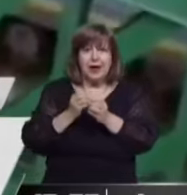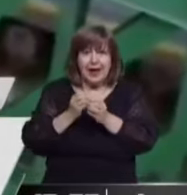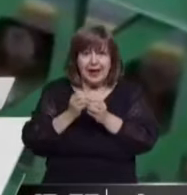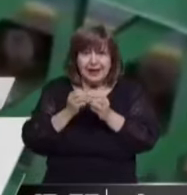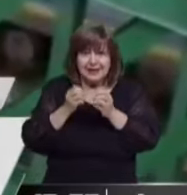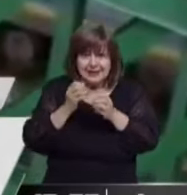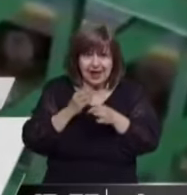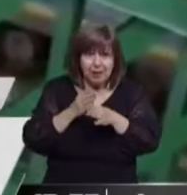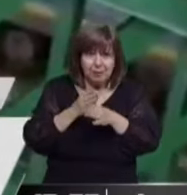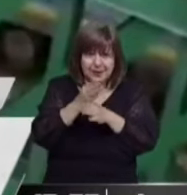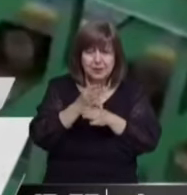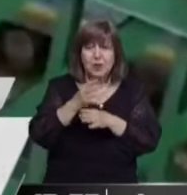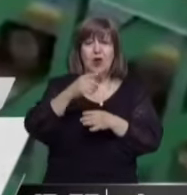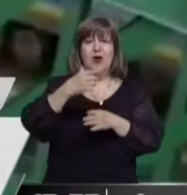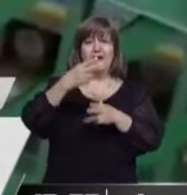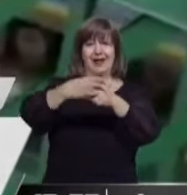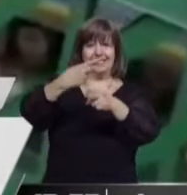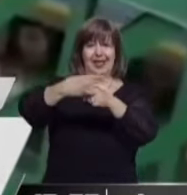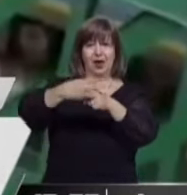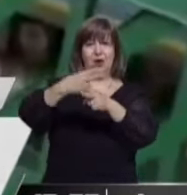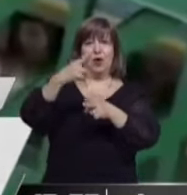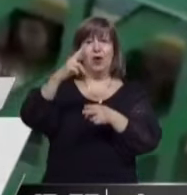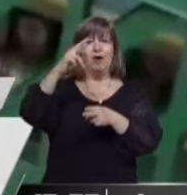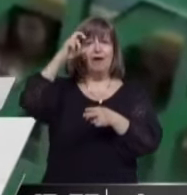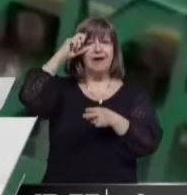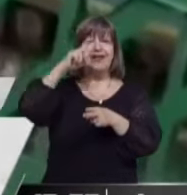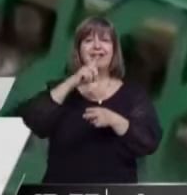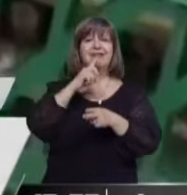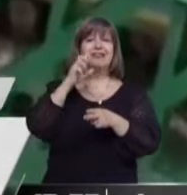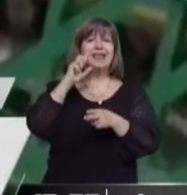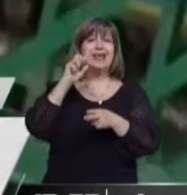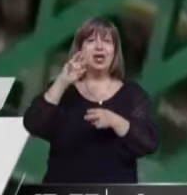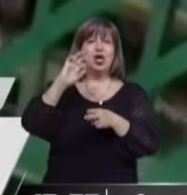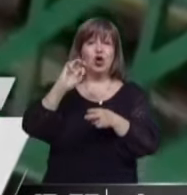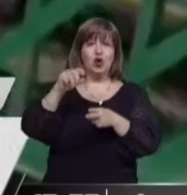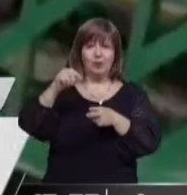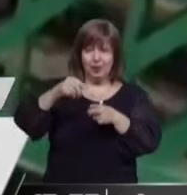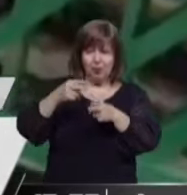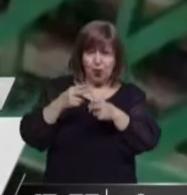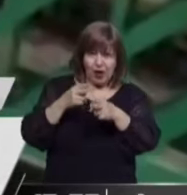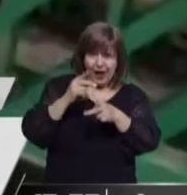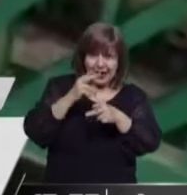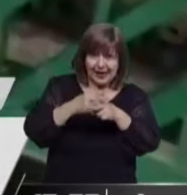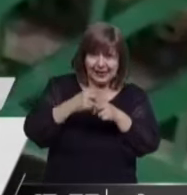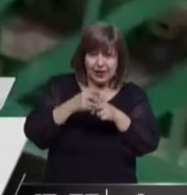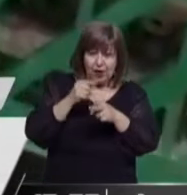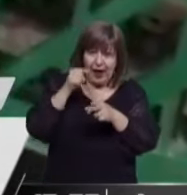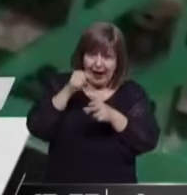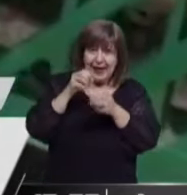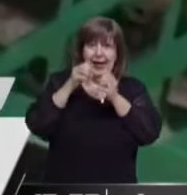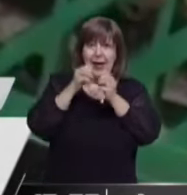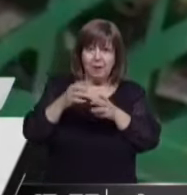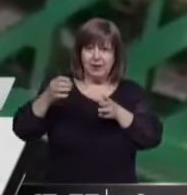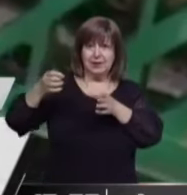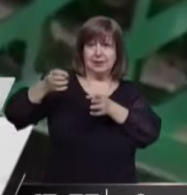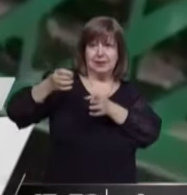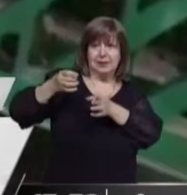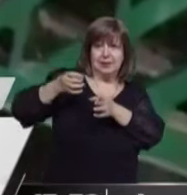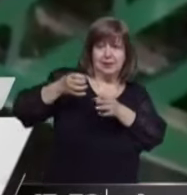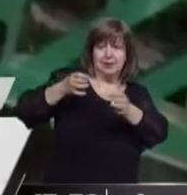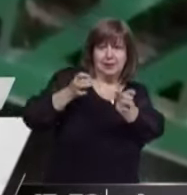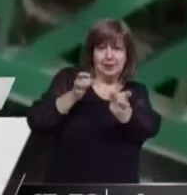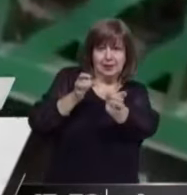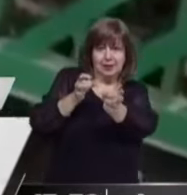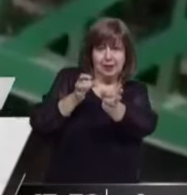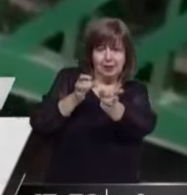retiro que es digamos la cabecera de la línea esto nos hace pensar que esa línea no va a funcionar te